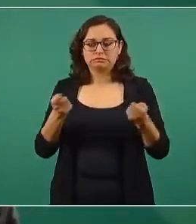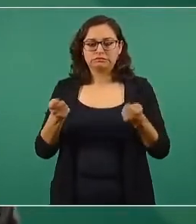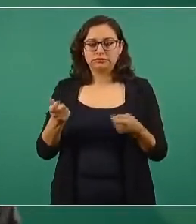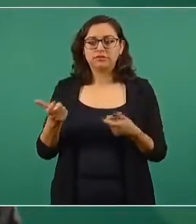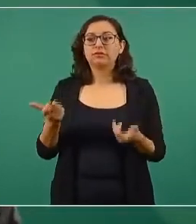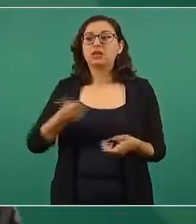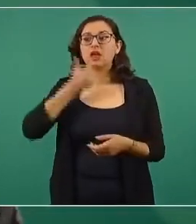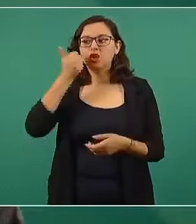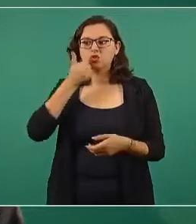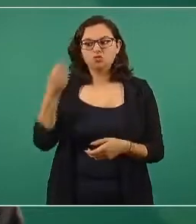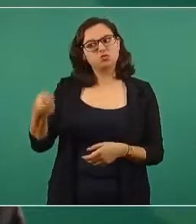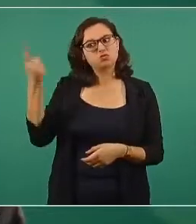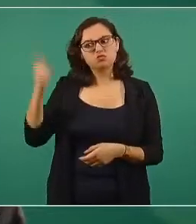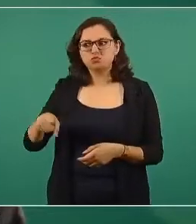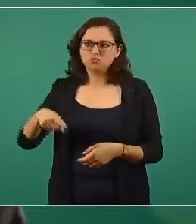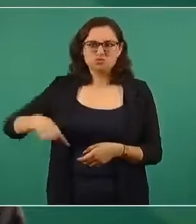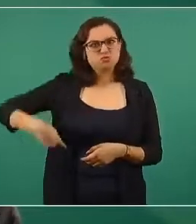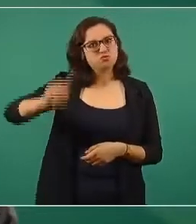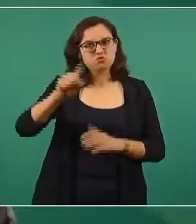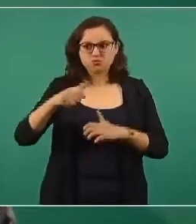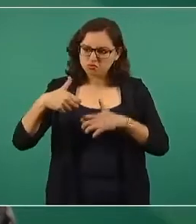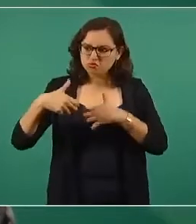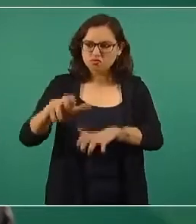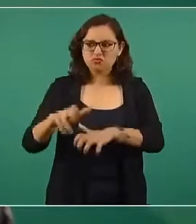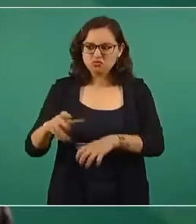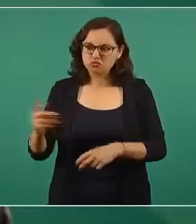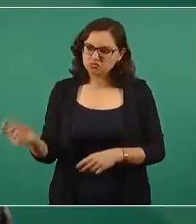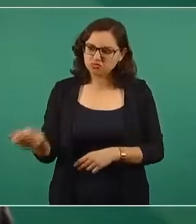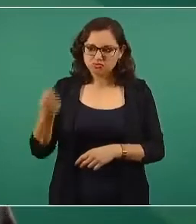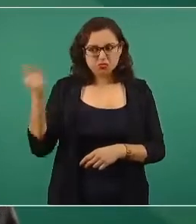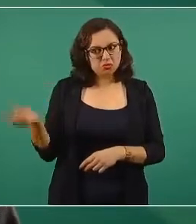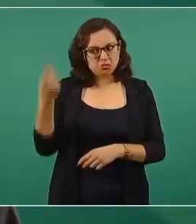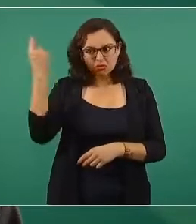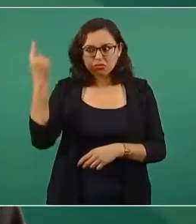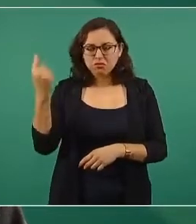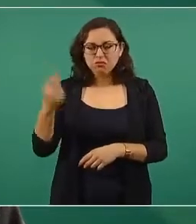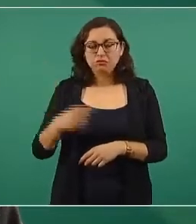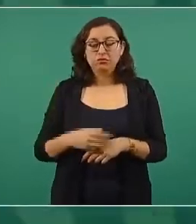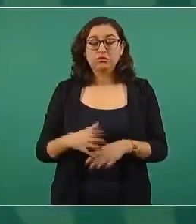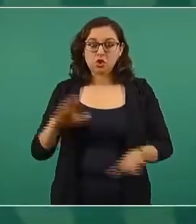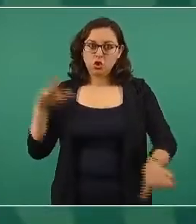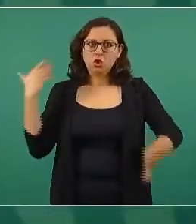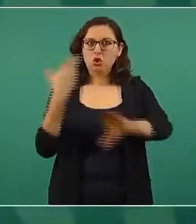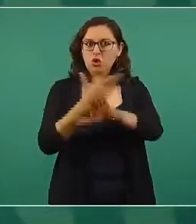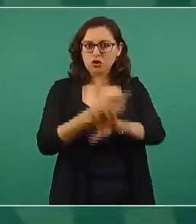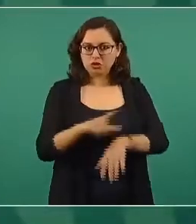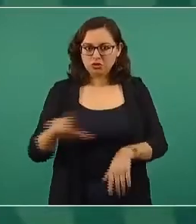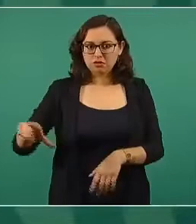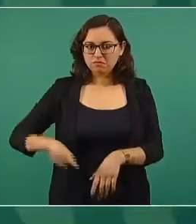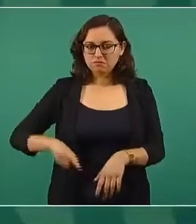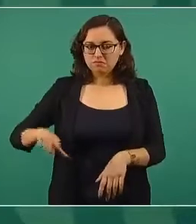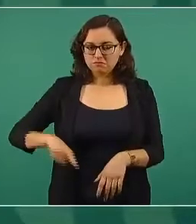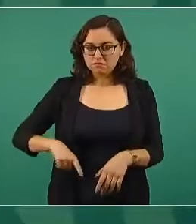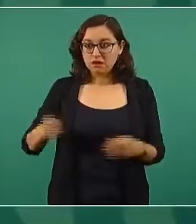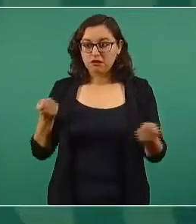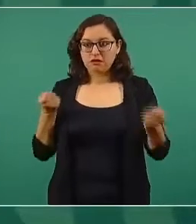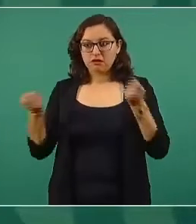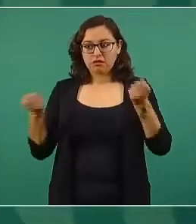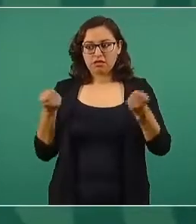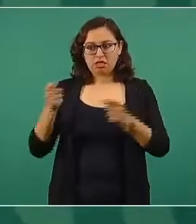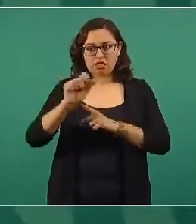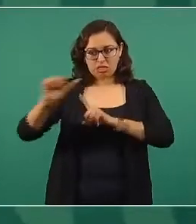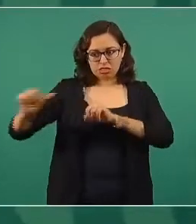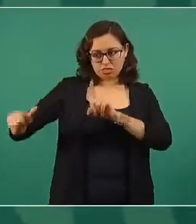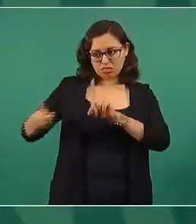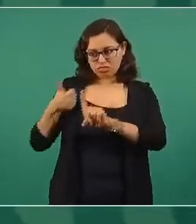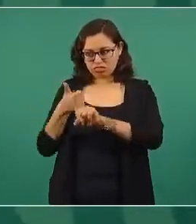a los alumnos a tener conductas antisociales para tener el derecho